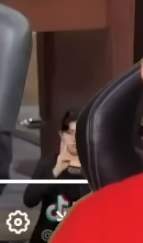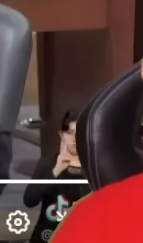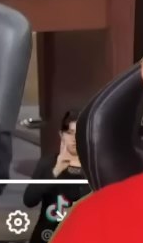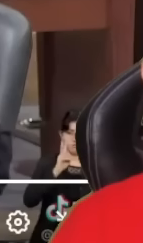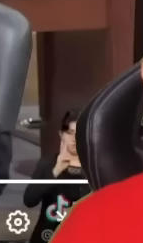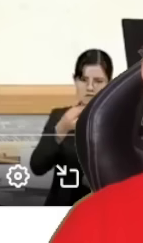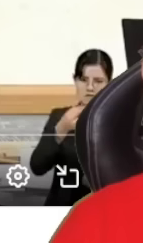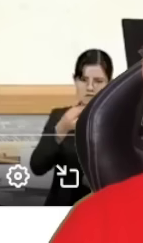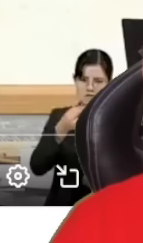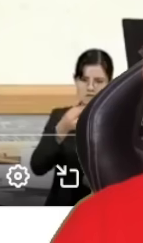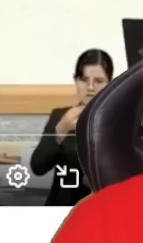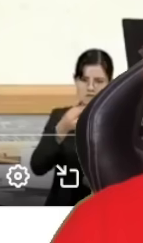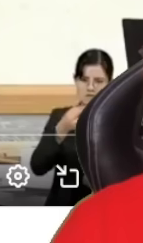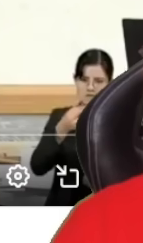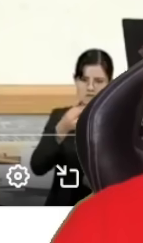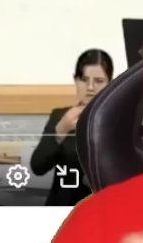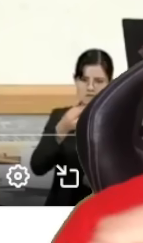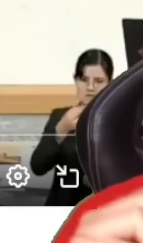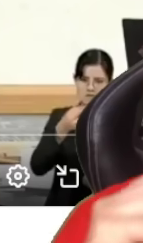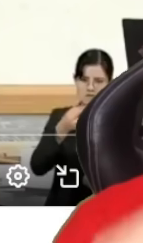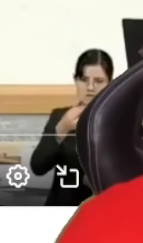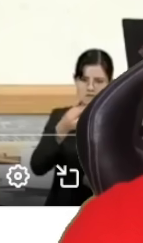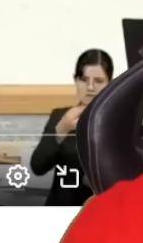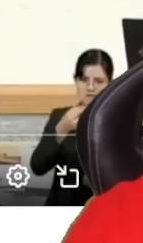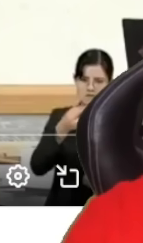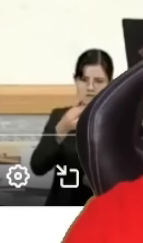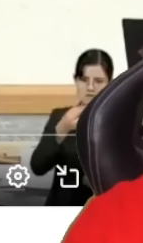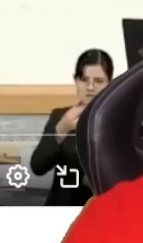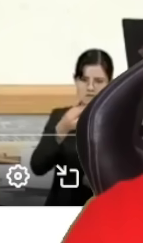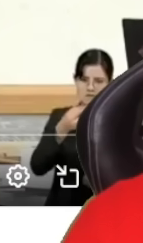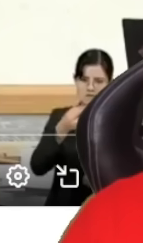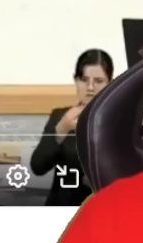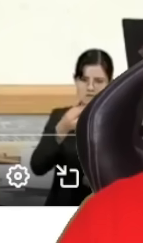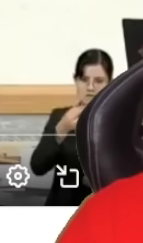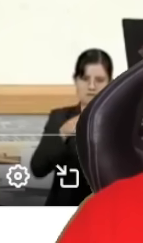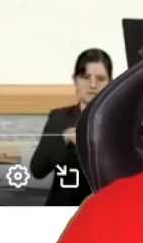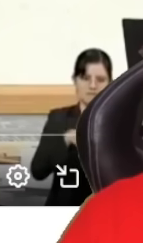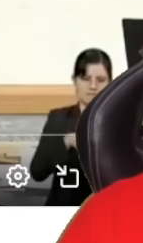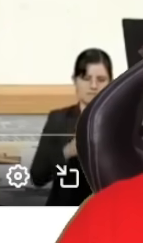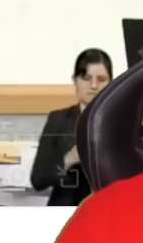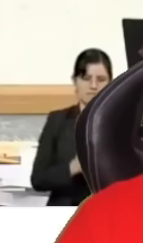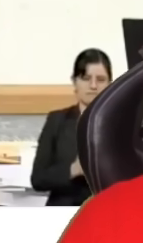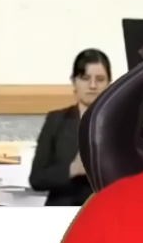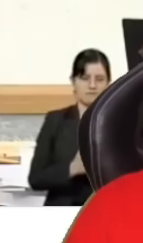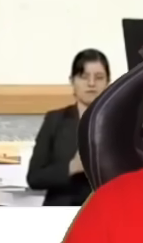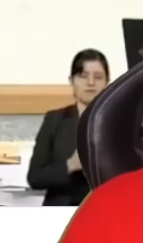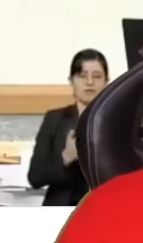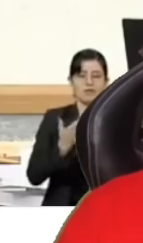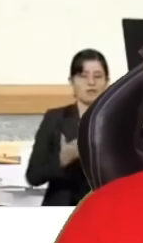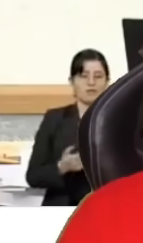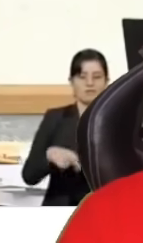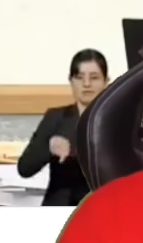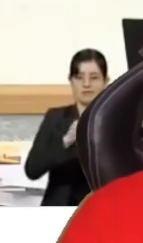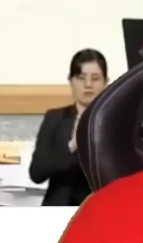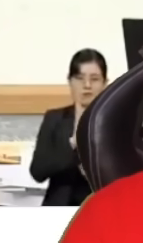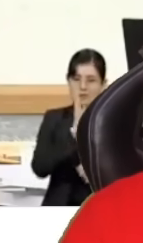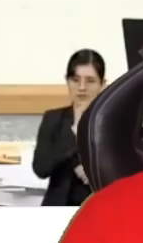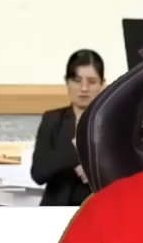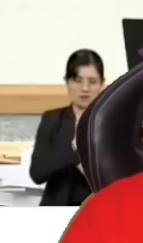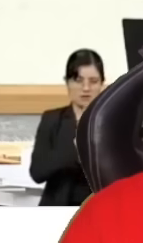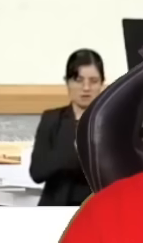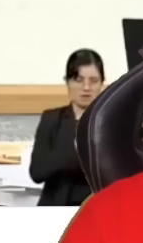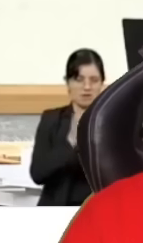acaban pero Oigan Oigan la declaración nada más detalle así suavecita lo que es inadmisible Es que se